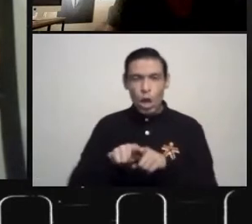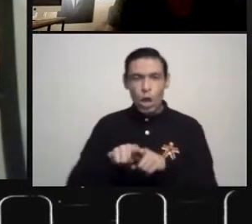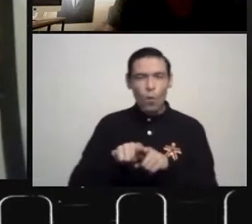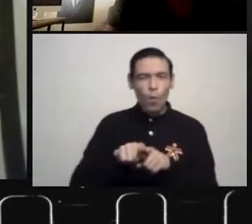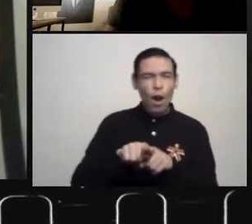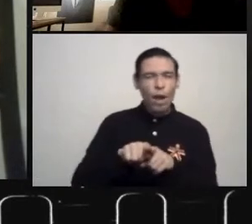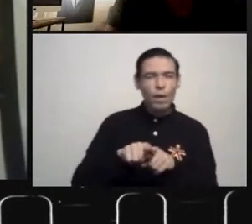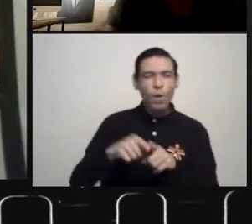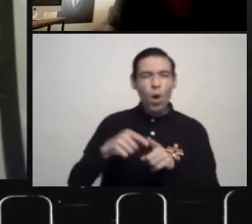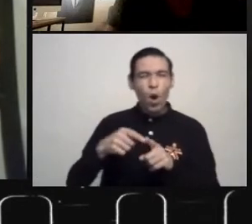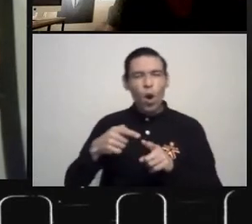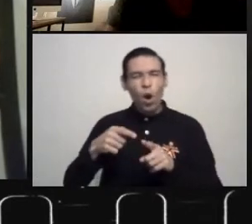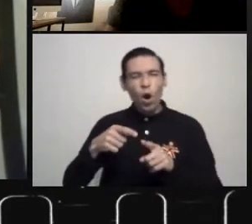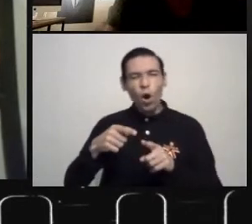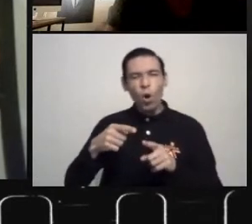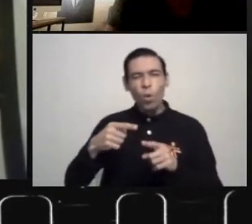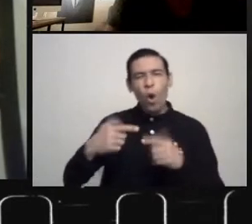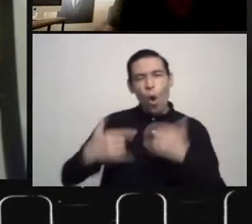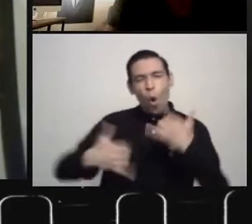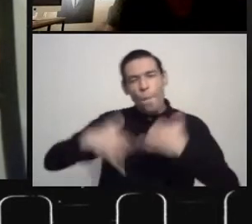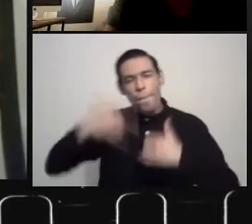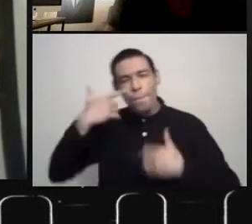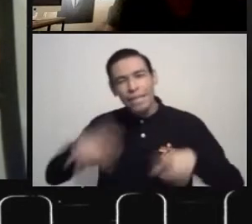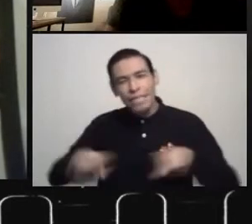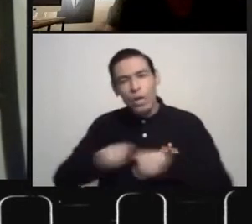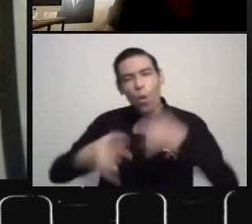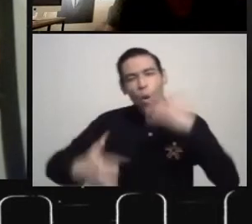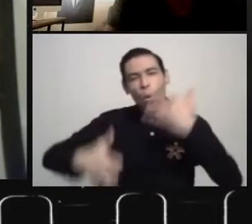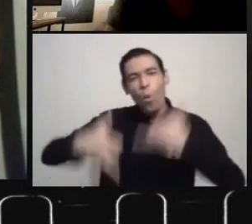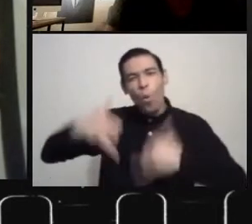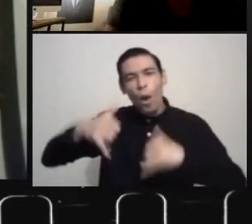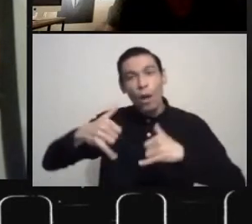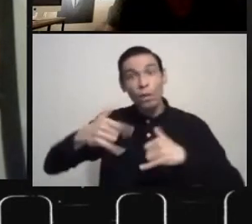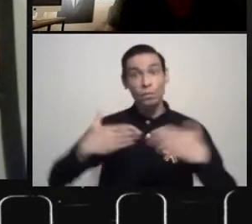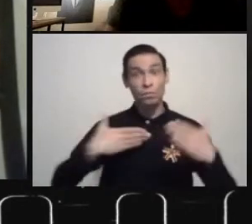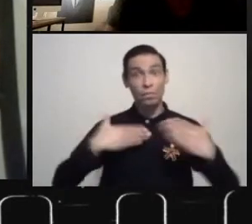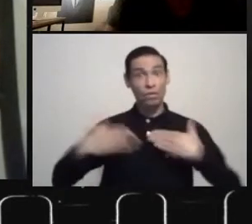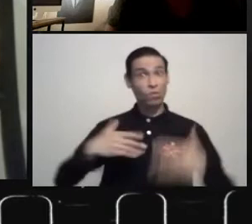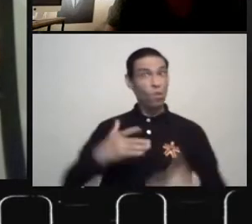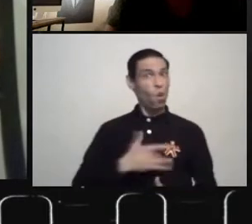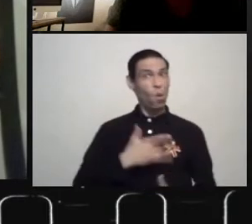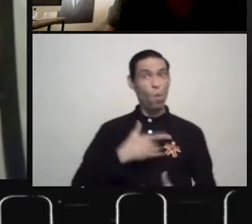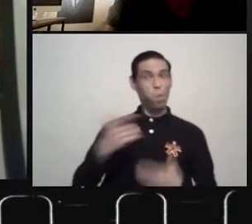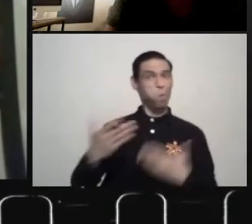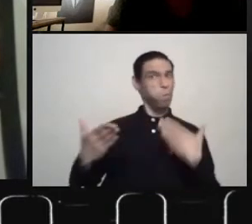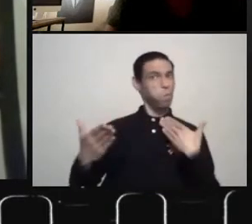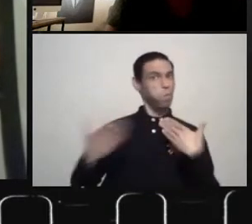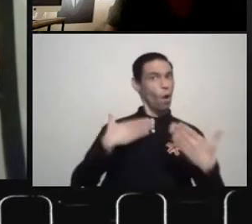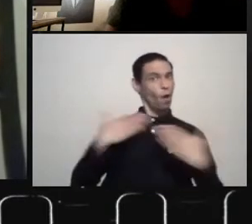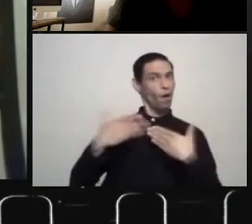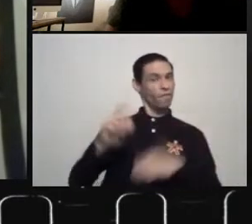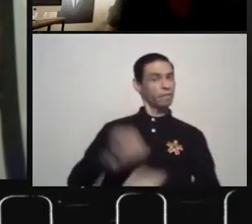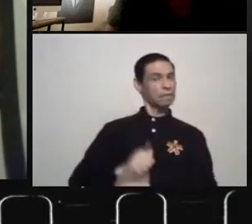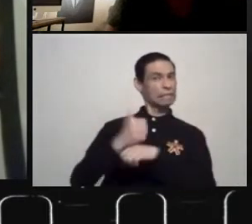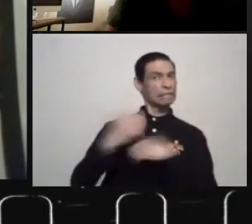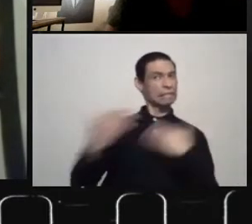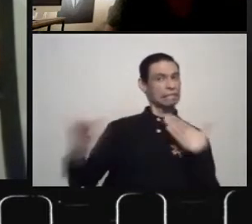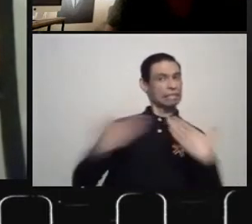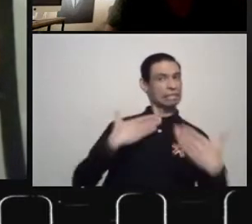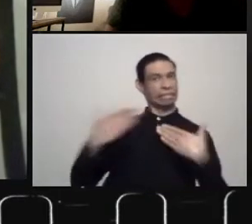si un actor no tiene confianza en su director, pues se fracasa sin duda alguna. Y yo creo que en ese sentido,